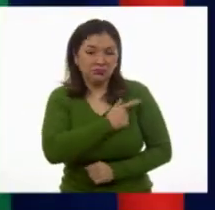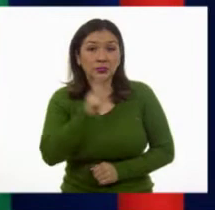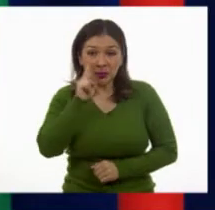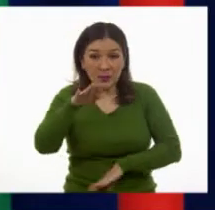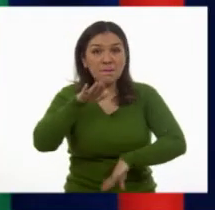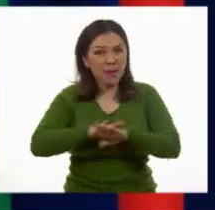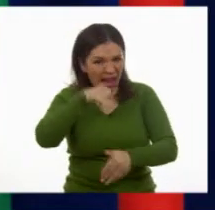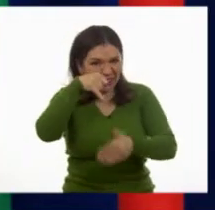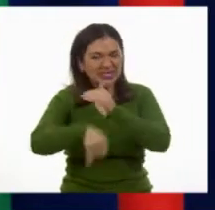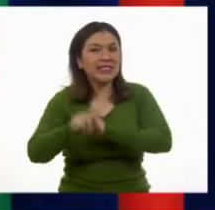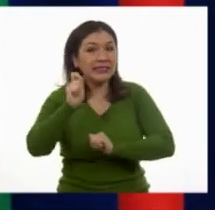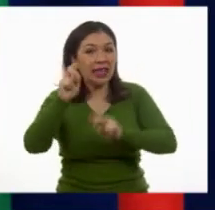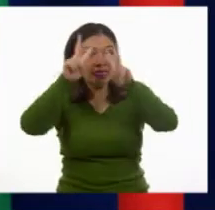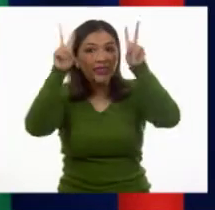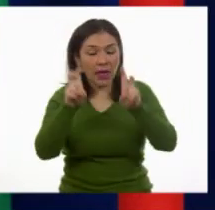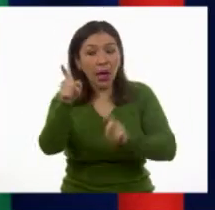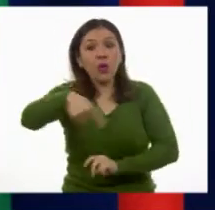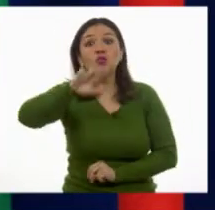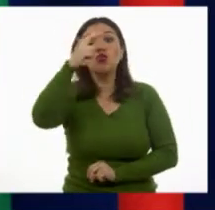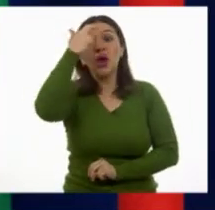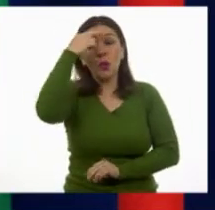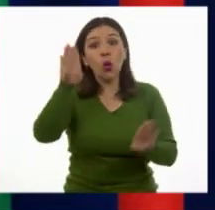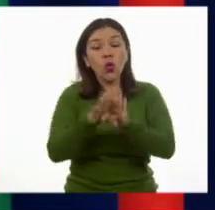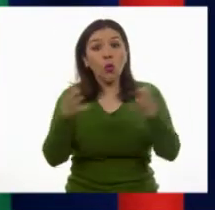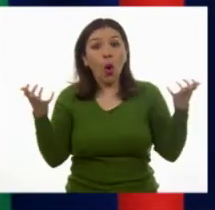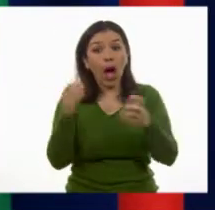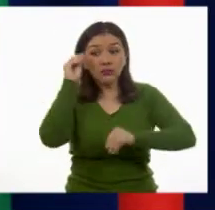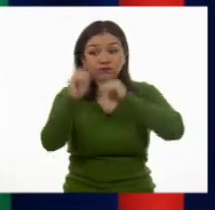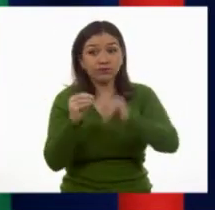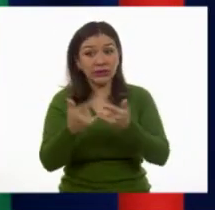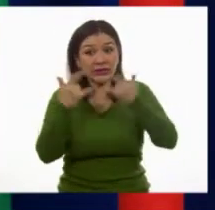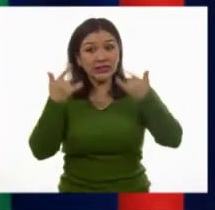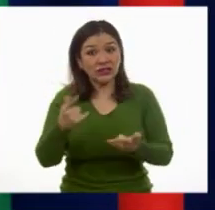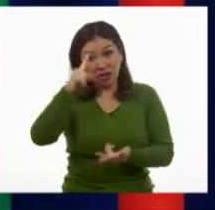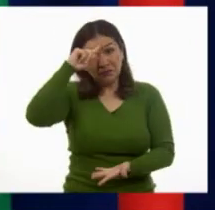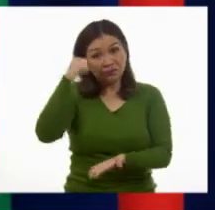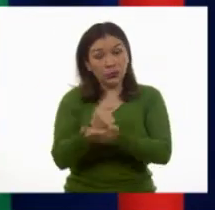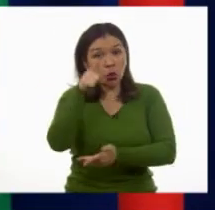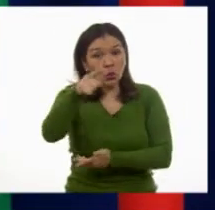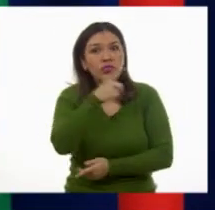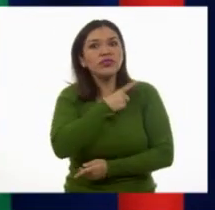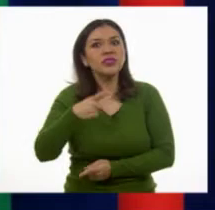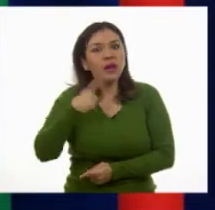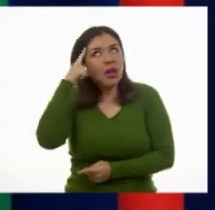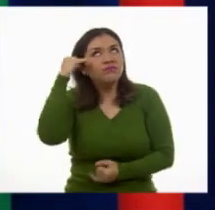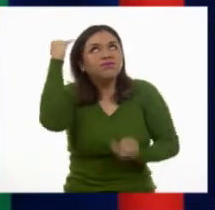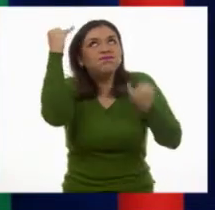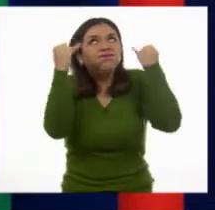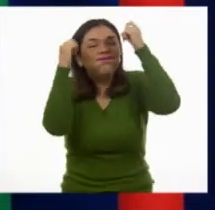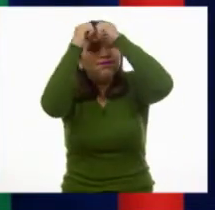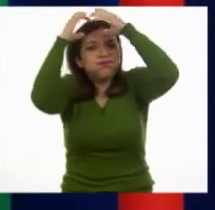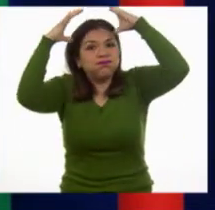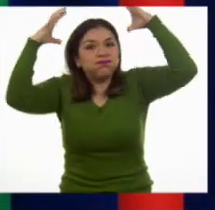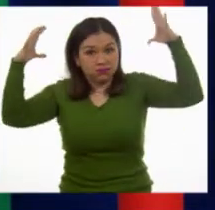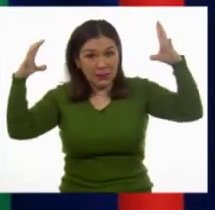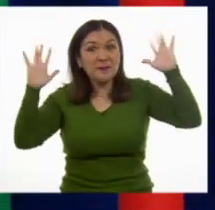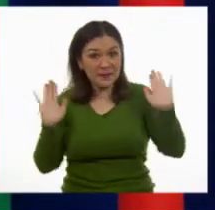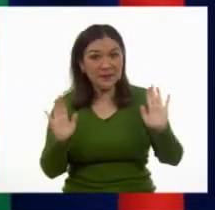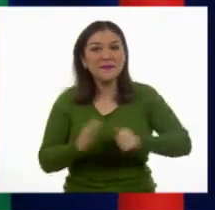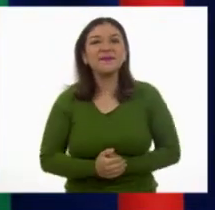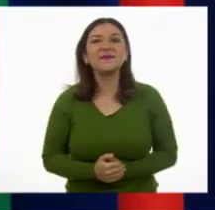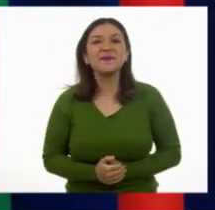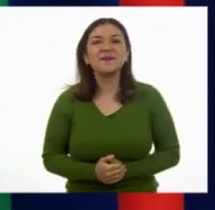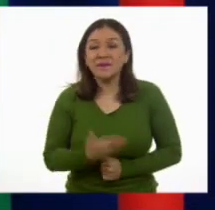Sigamos adentrándonos en este tema y recuerden que para recrear este momento histórico en nuestras mentes, debemos usar nuestra imaginación. Muy bien, me